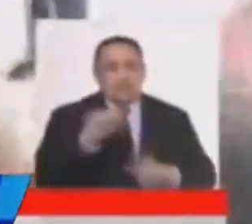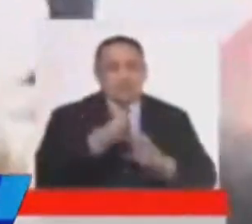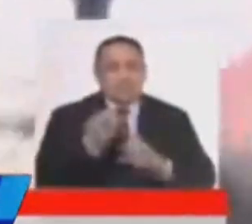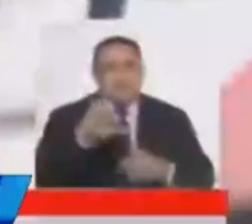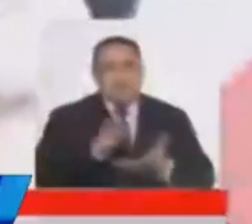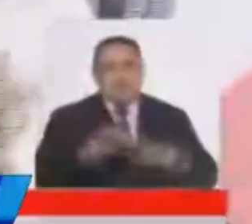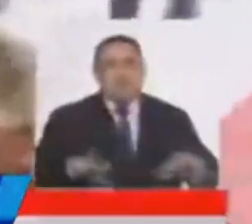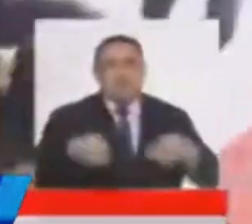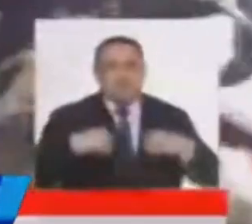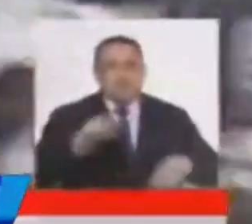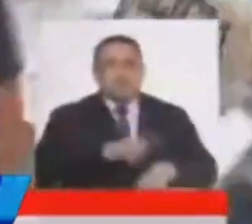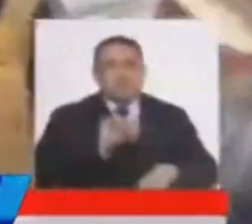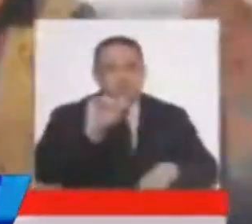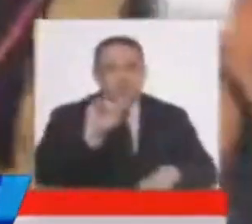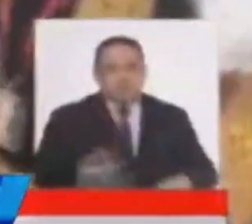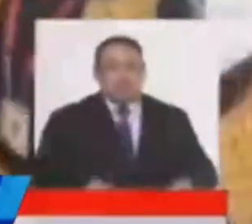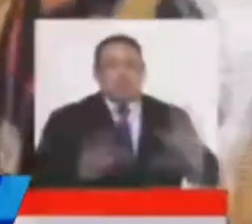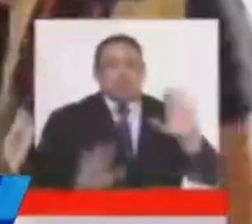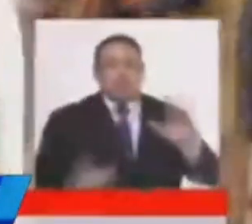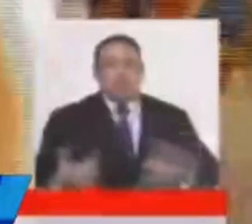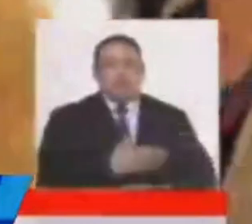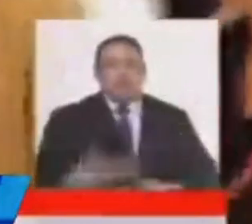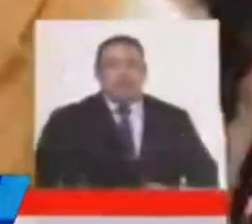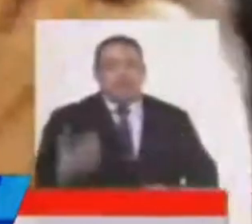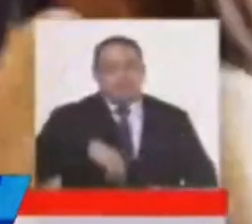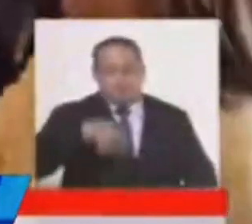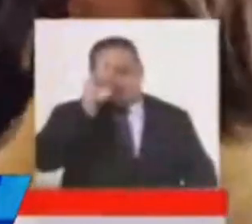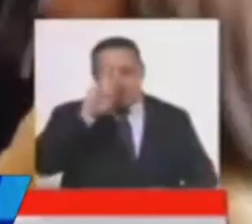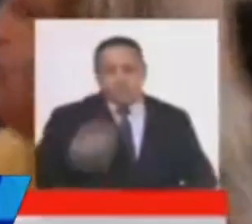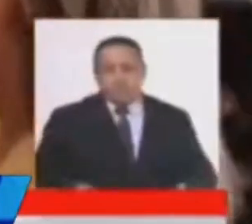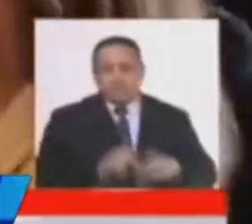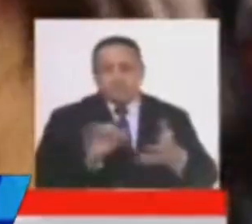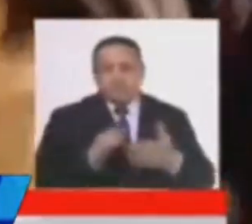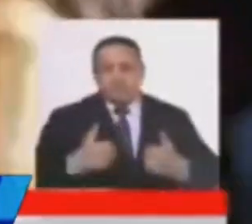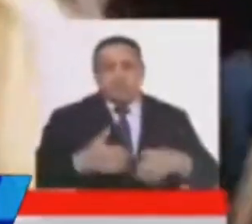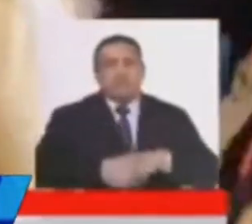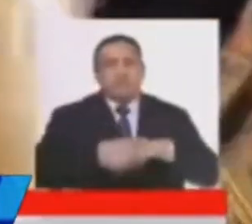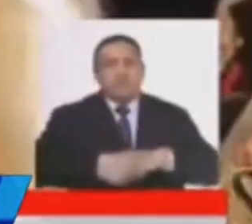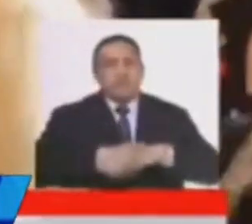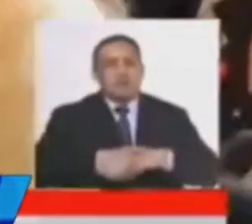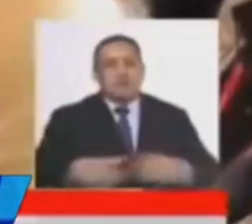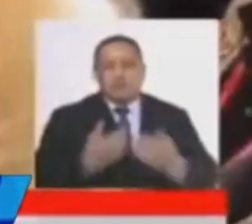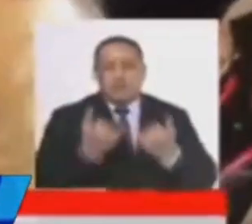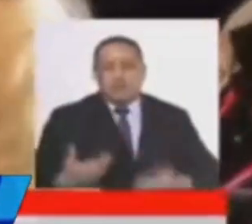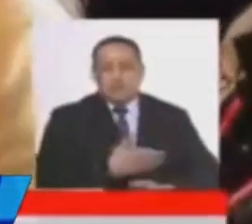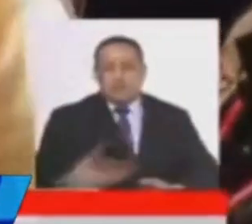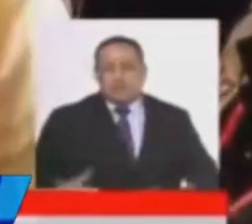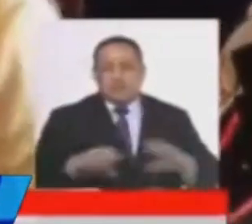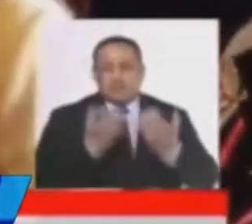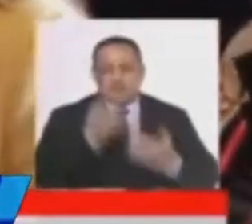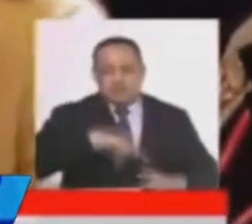tan joven y mujer, no lo haya hecho. Hay que rayar la cancha. Así hay es. Una cancha que tenemos que rayar y esa raya es el tema